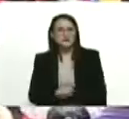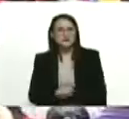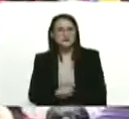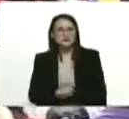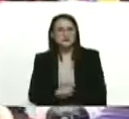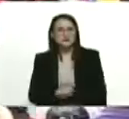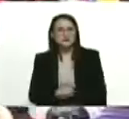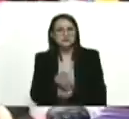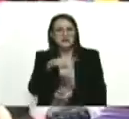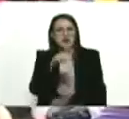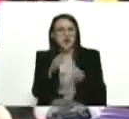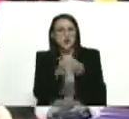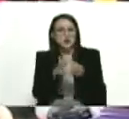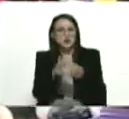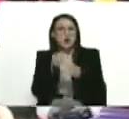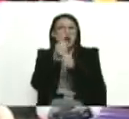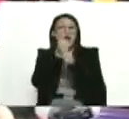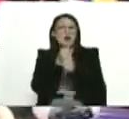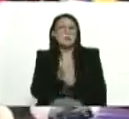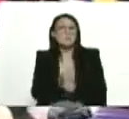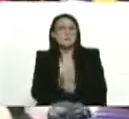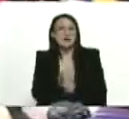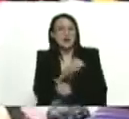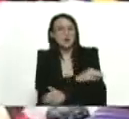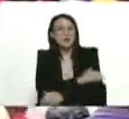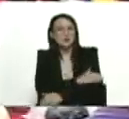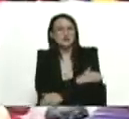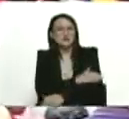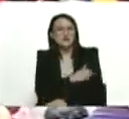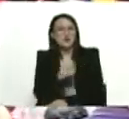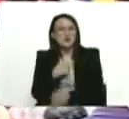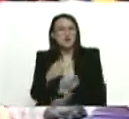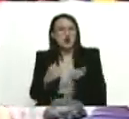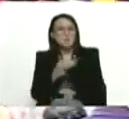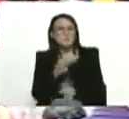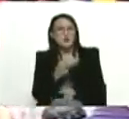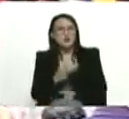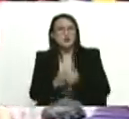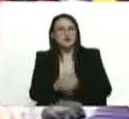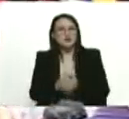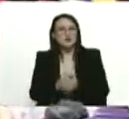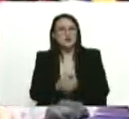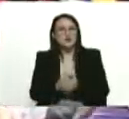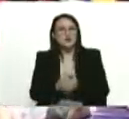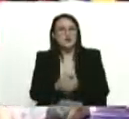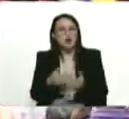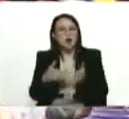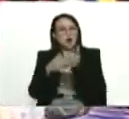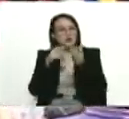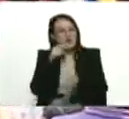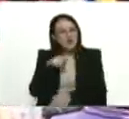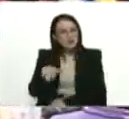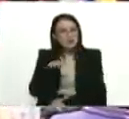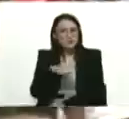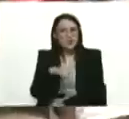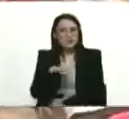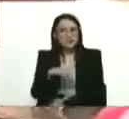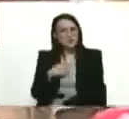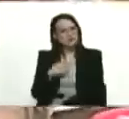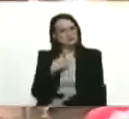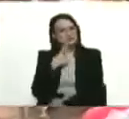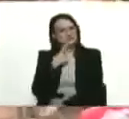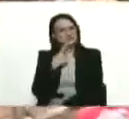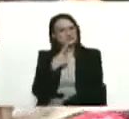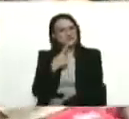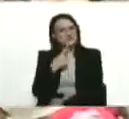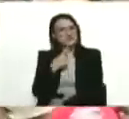espera o esperaba que yo lo apoye a él en contra del pueblo. Y yo dije,